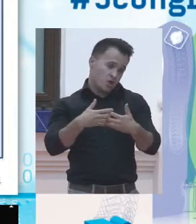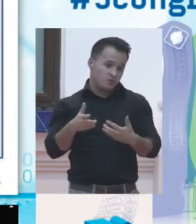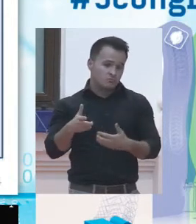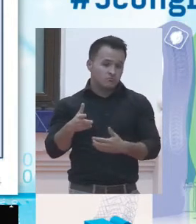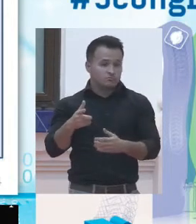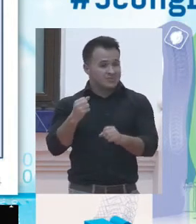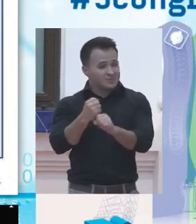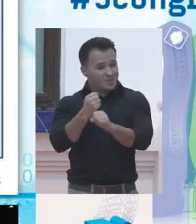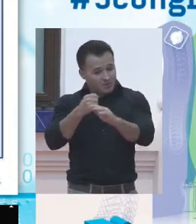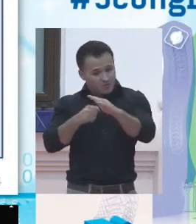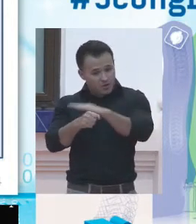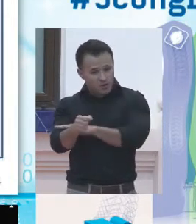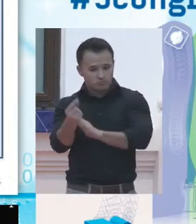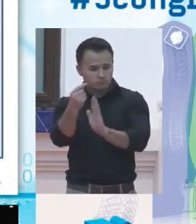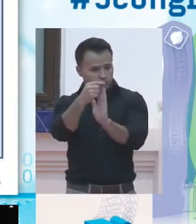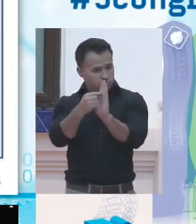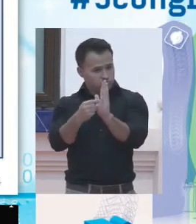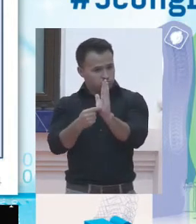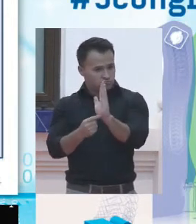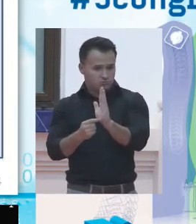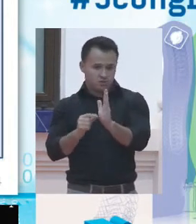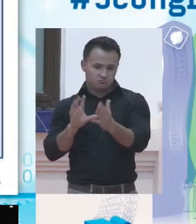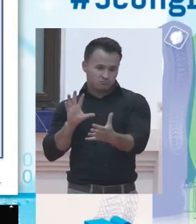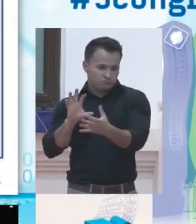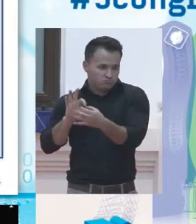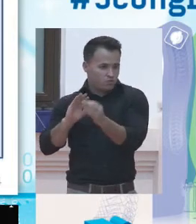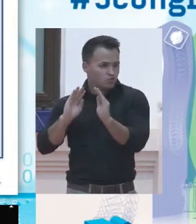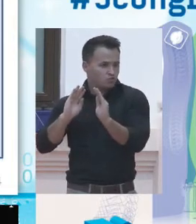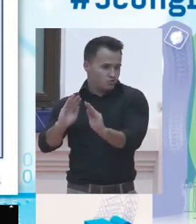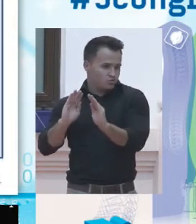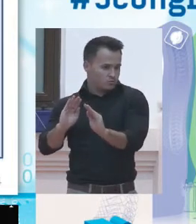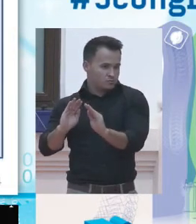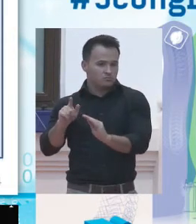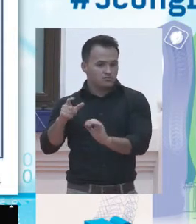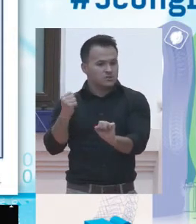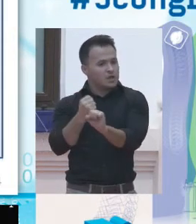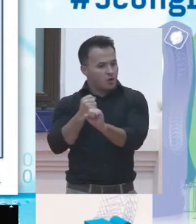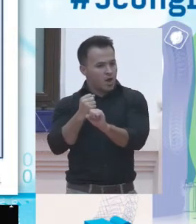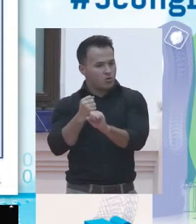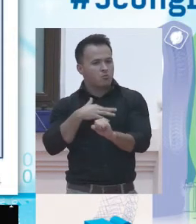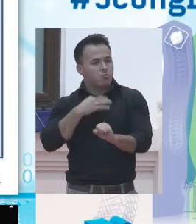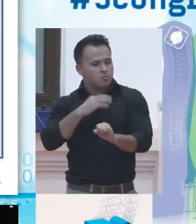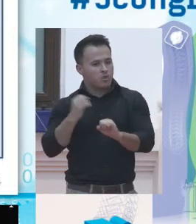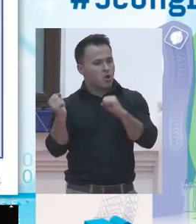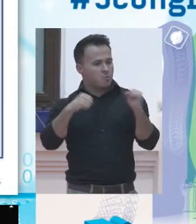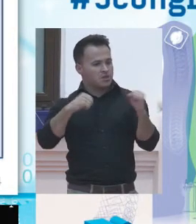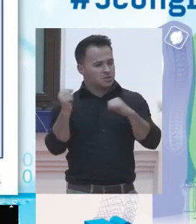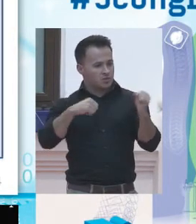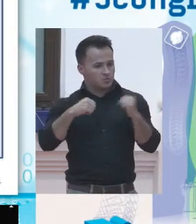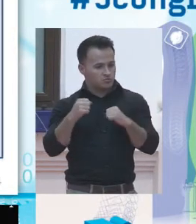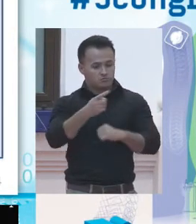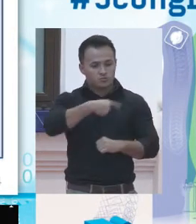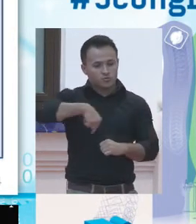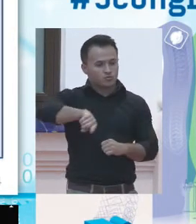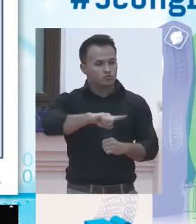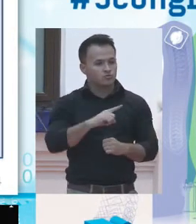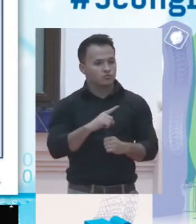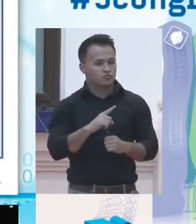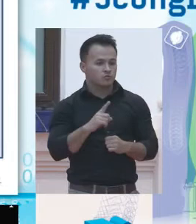un puesto de trabajo con unos requerimientos adaptados a su situación es un trabajador competitivo. Nosotros no buscamos solamente